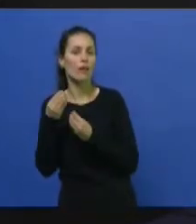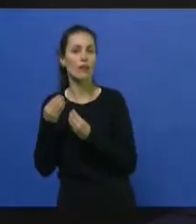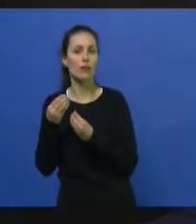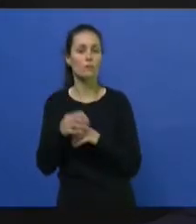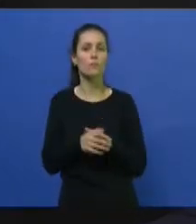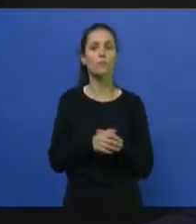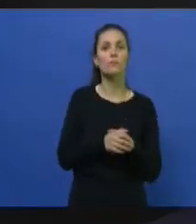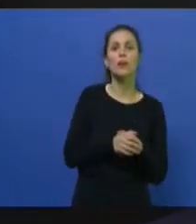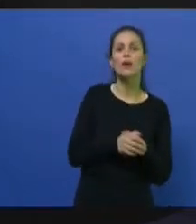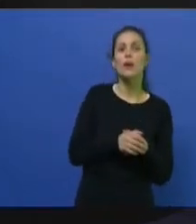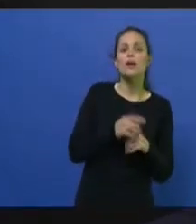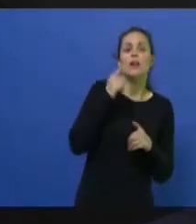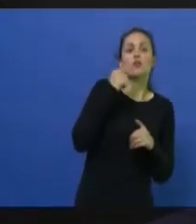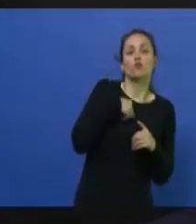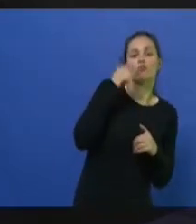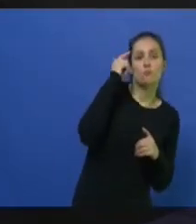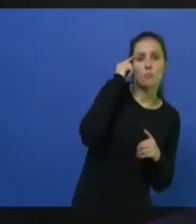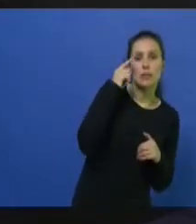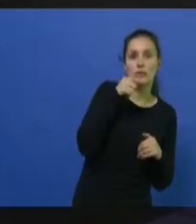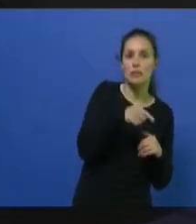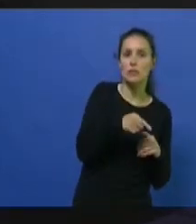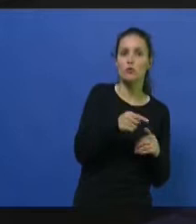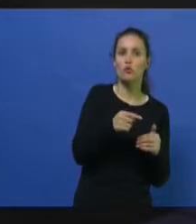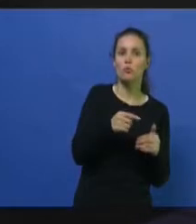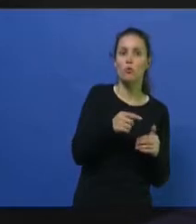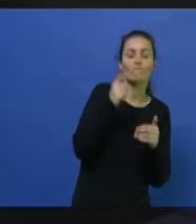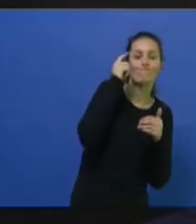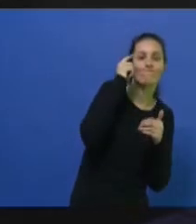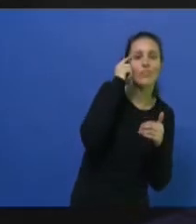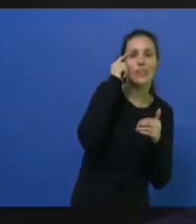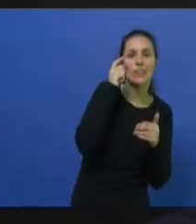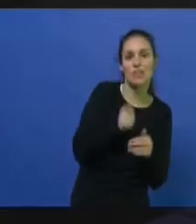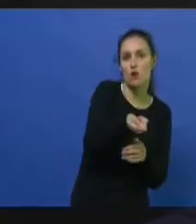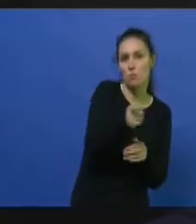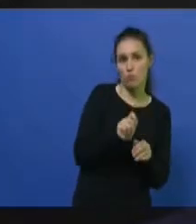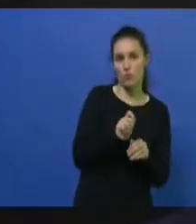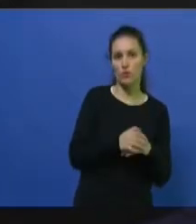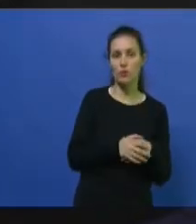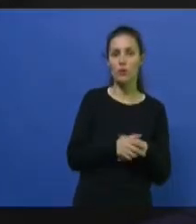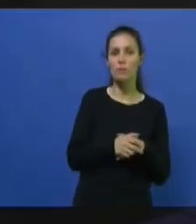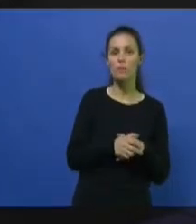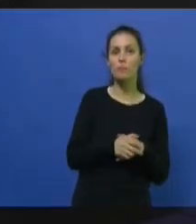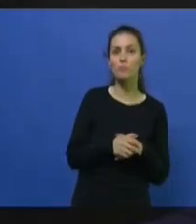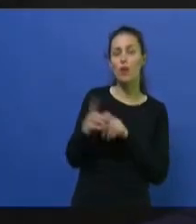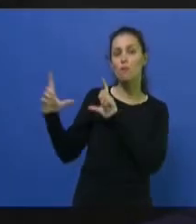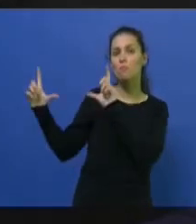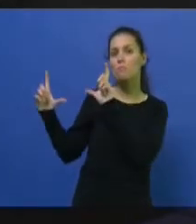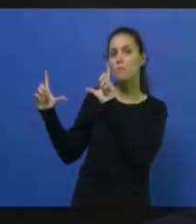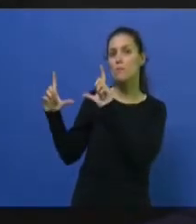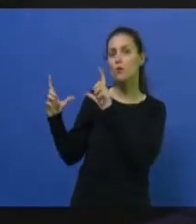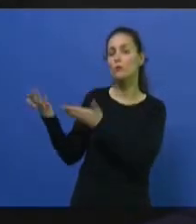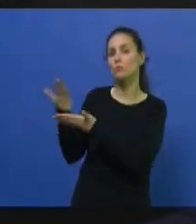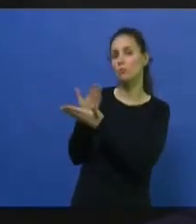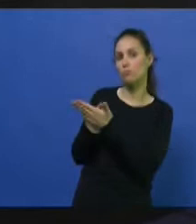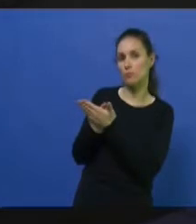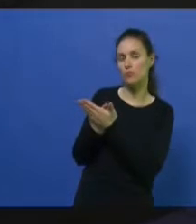su alineamiento político. Pero bueno, ya vamos a cerrar. No sé si tenemos la foto, yo le pedí a Gaby, pero si no nos vamos porque viene